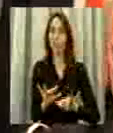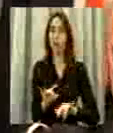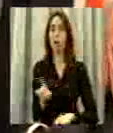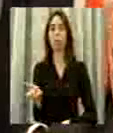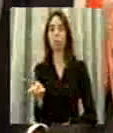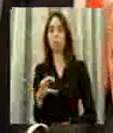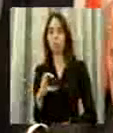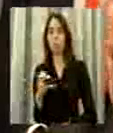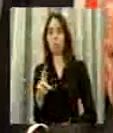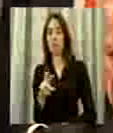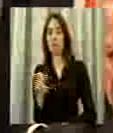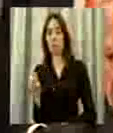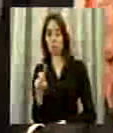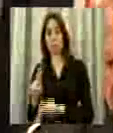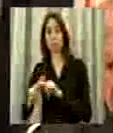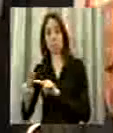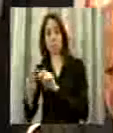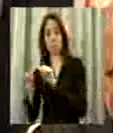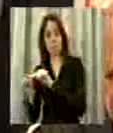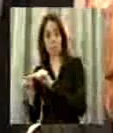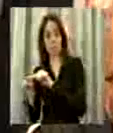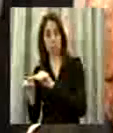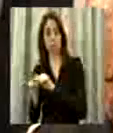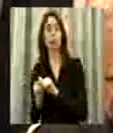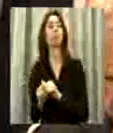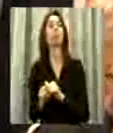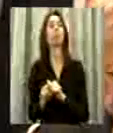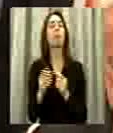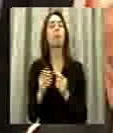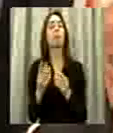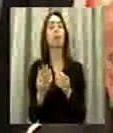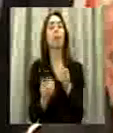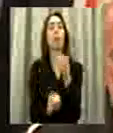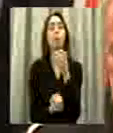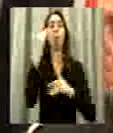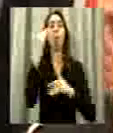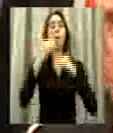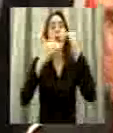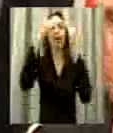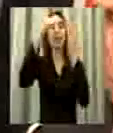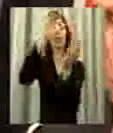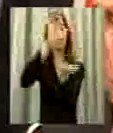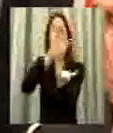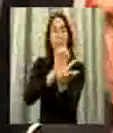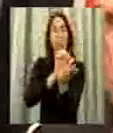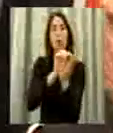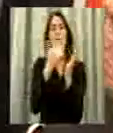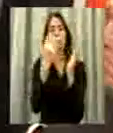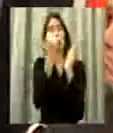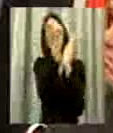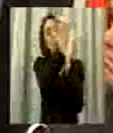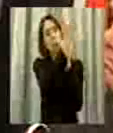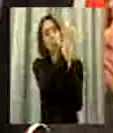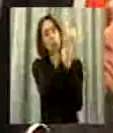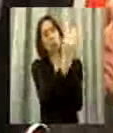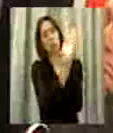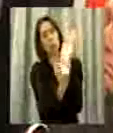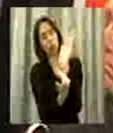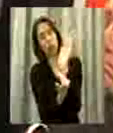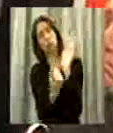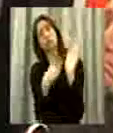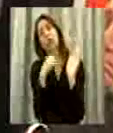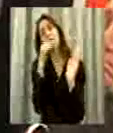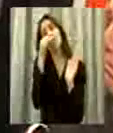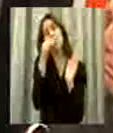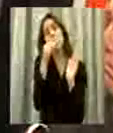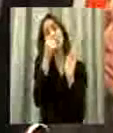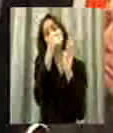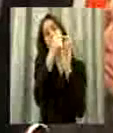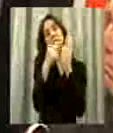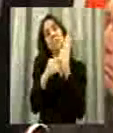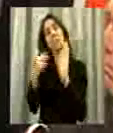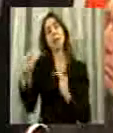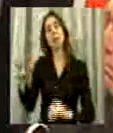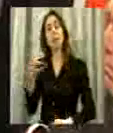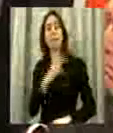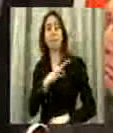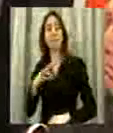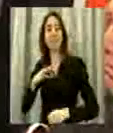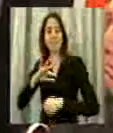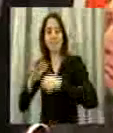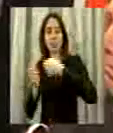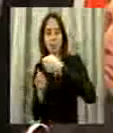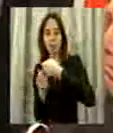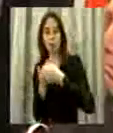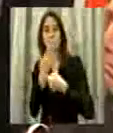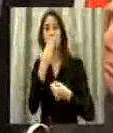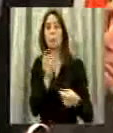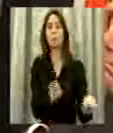SECPRES, el informe de avance en la agenda de modernización del Estado, tiene muchas partes, yo voy a comentar las que corresponden al Ministerio de Hacienda.